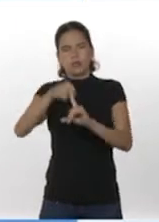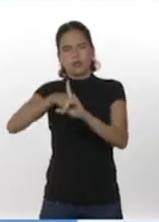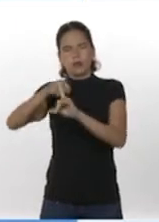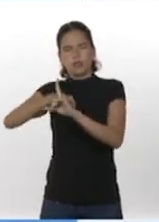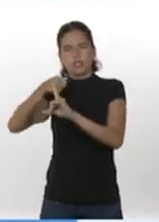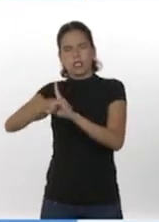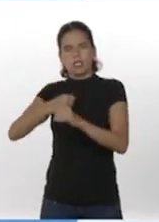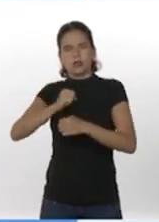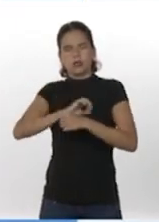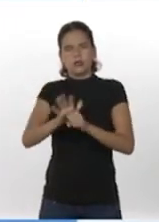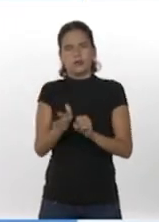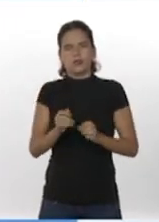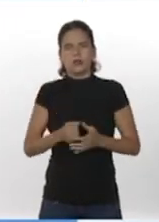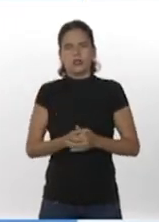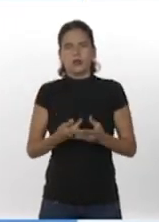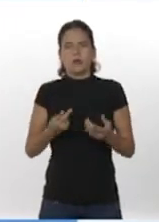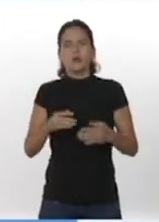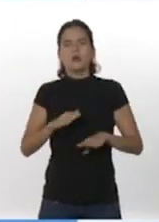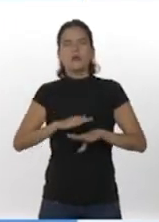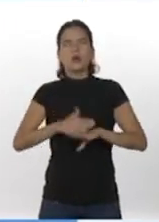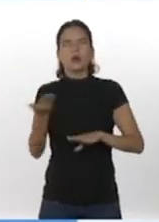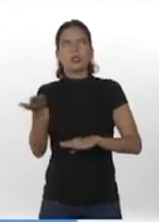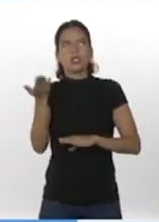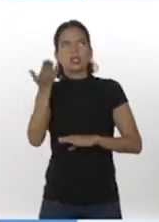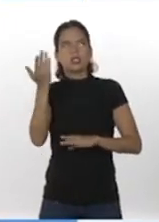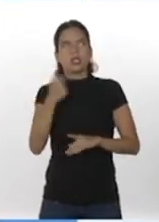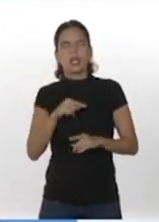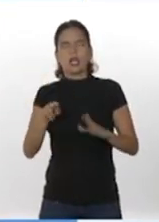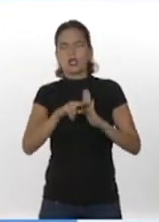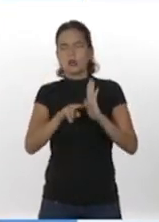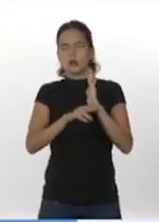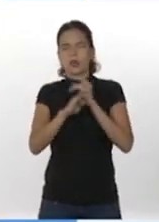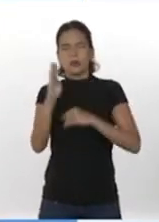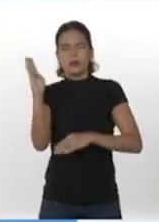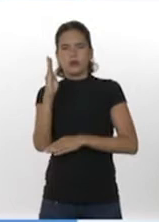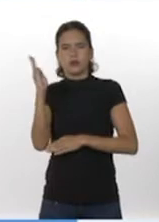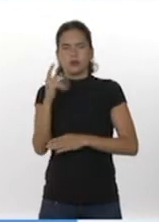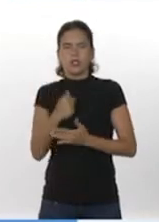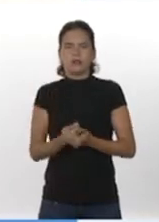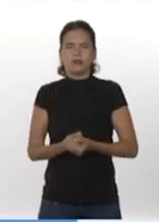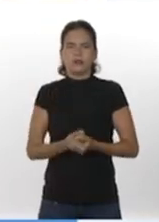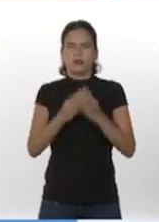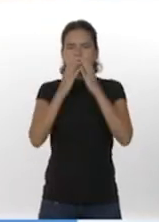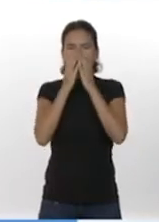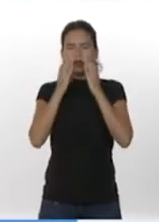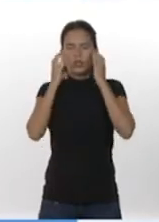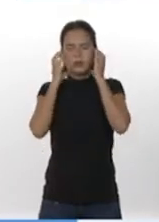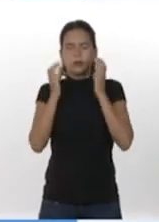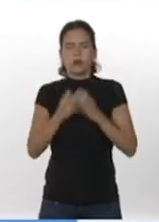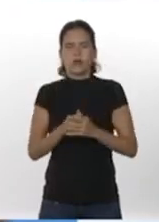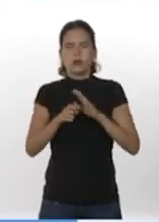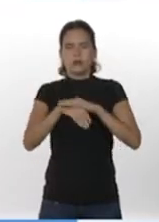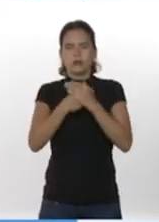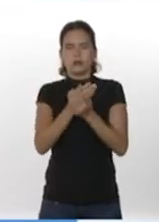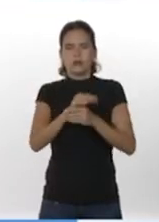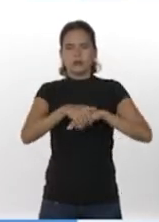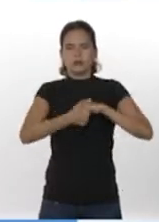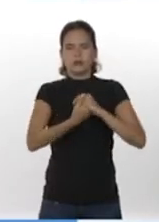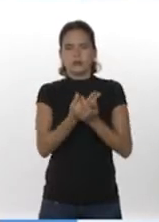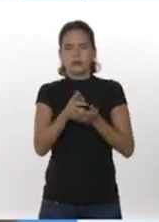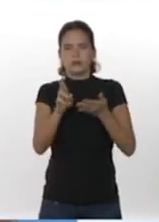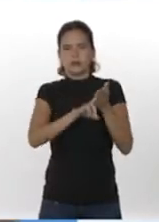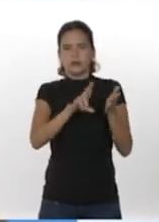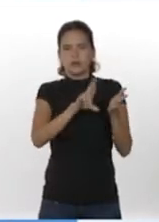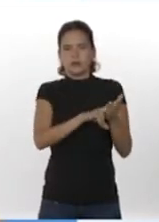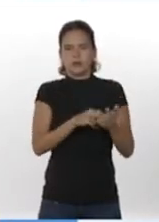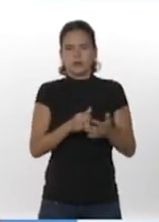la COVID-19. Por eso es importante implementar las medidas de bioseguridad, como por ejemplo el uso correcto del tapaboca, el lavado frecuente